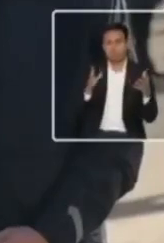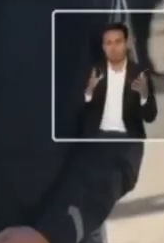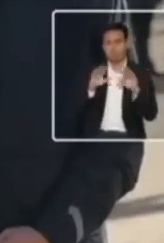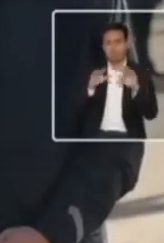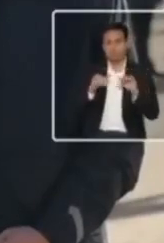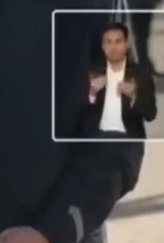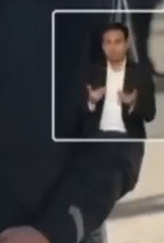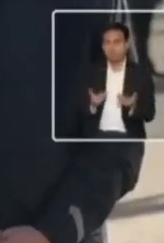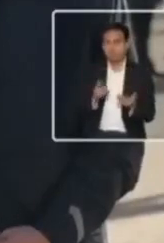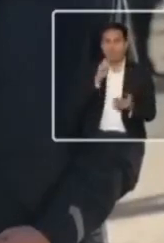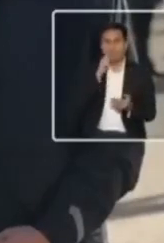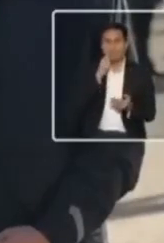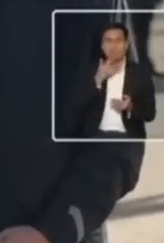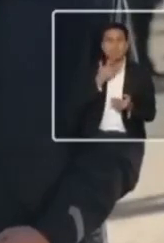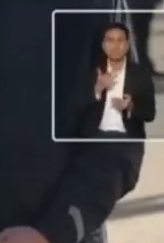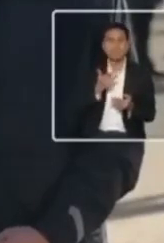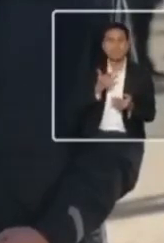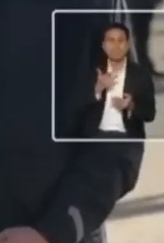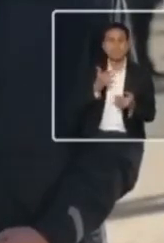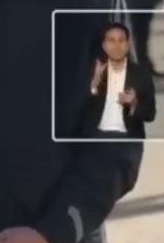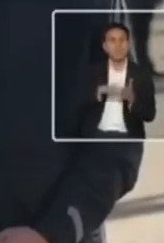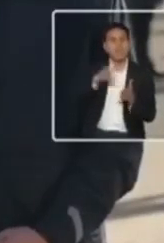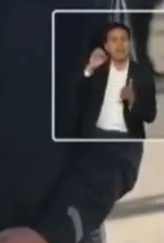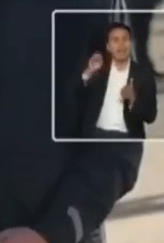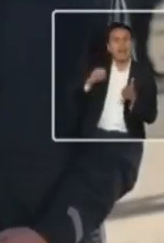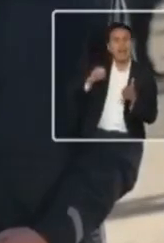hoy. Porque es como que le arrebatan